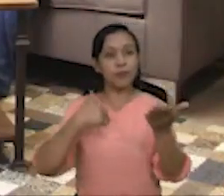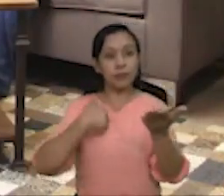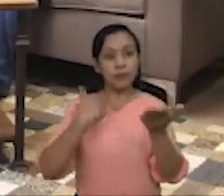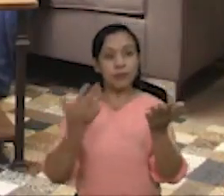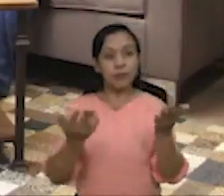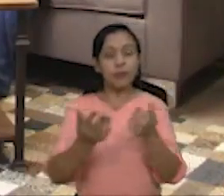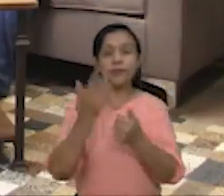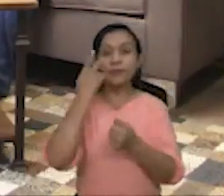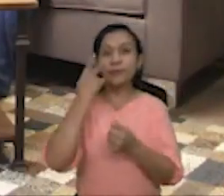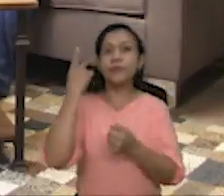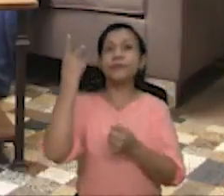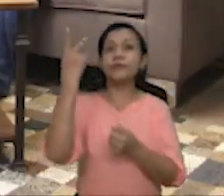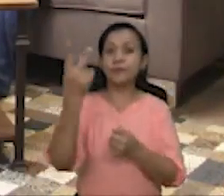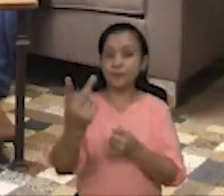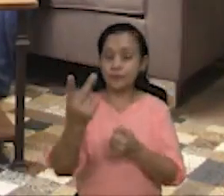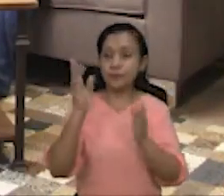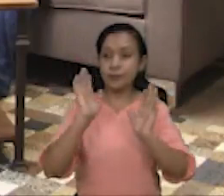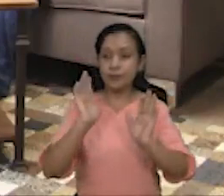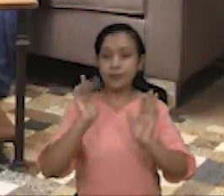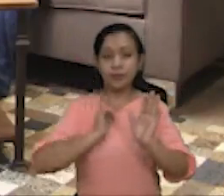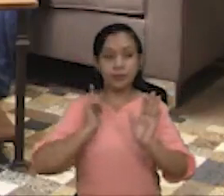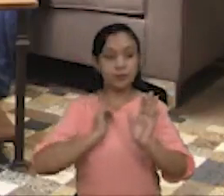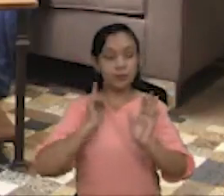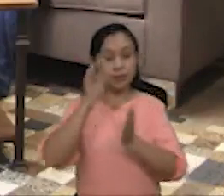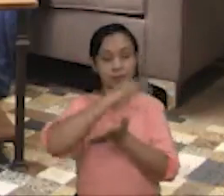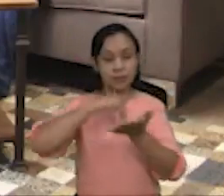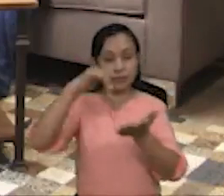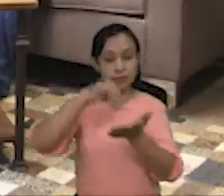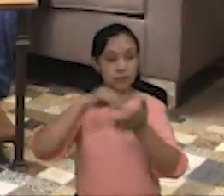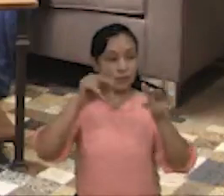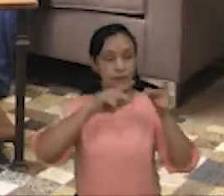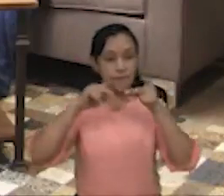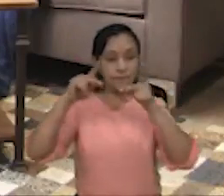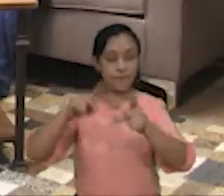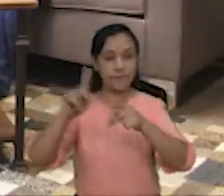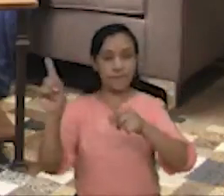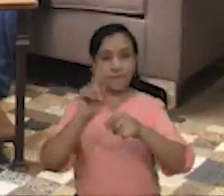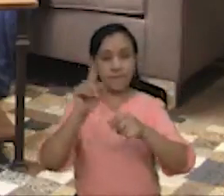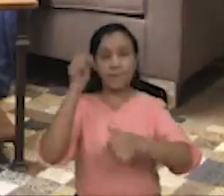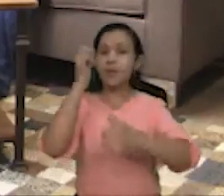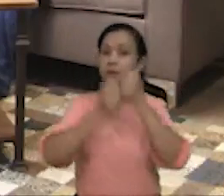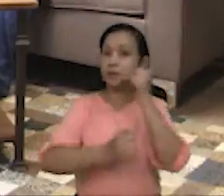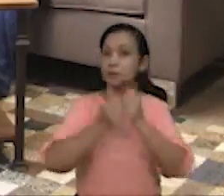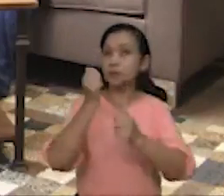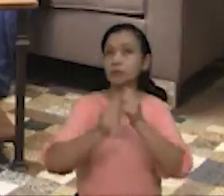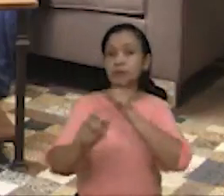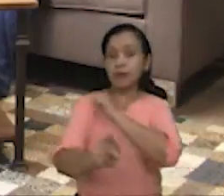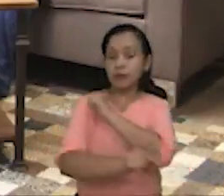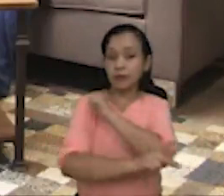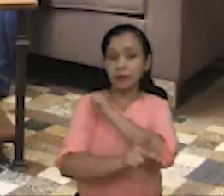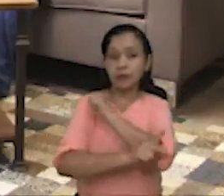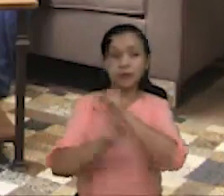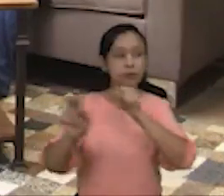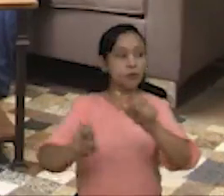a esa visión que tiene de poner en centro el beneficio de la gente y no la destrucción de un país, la destrucción de